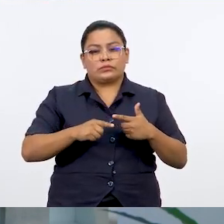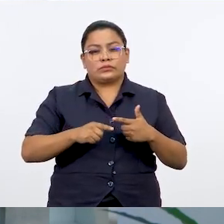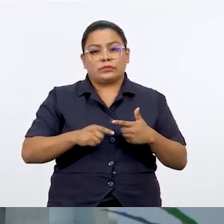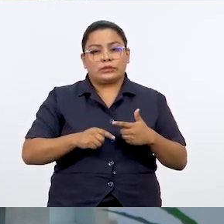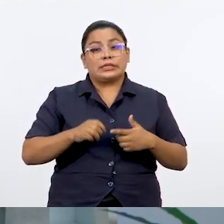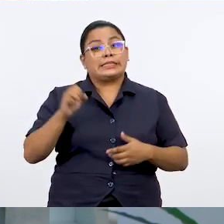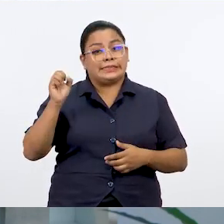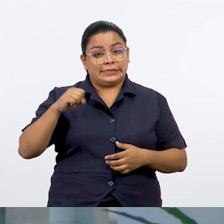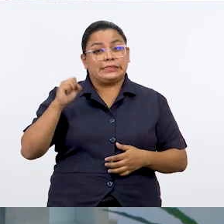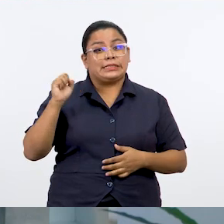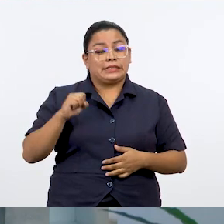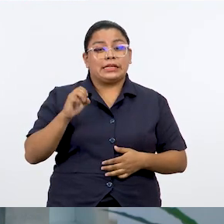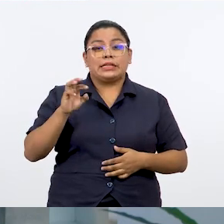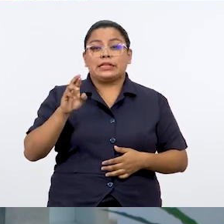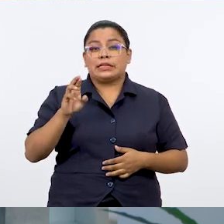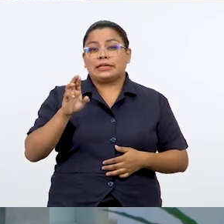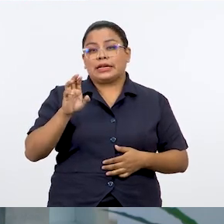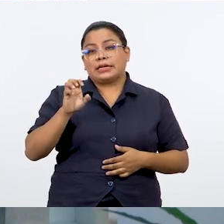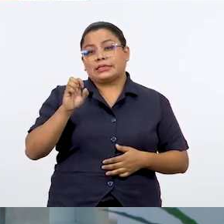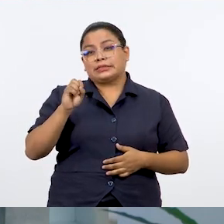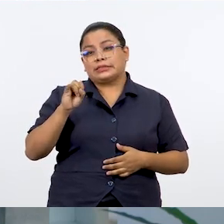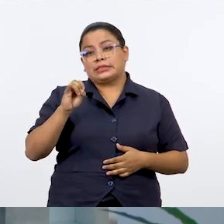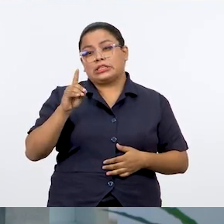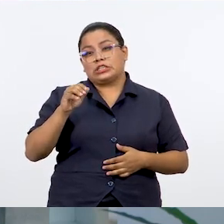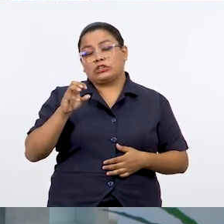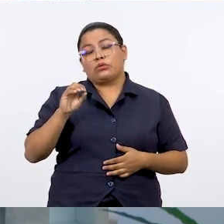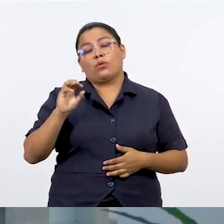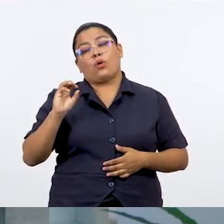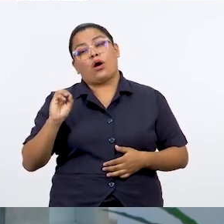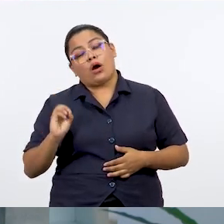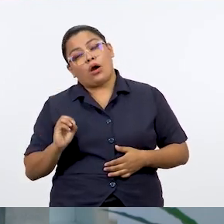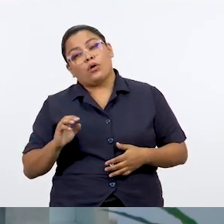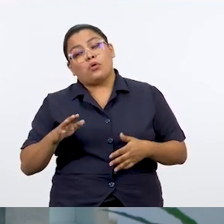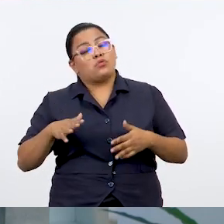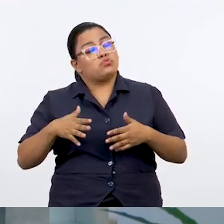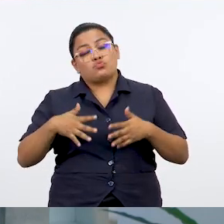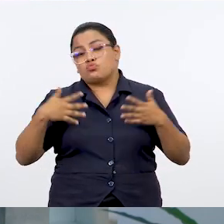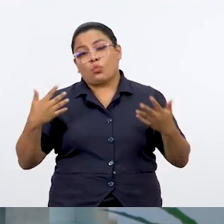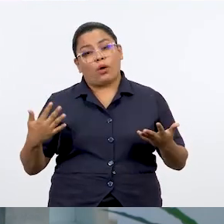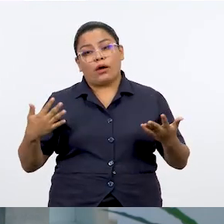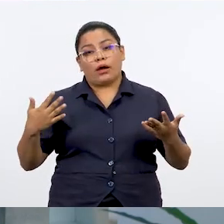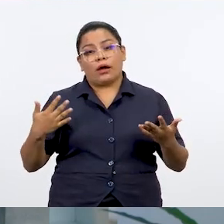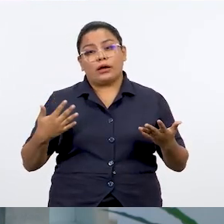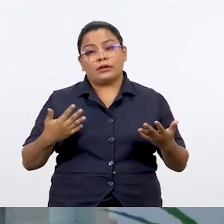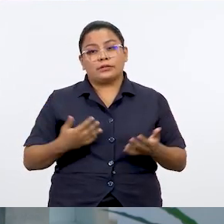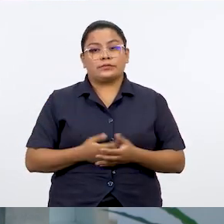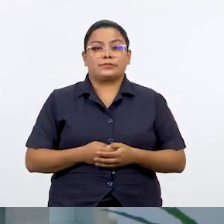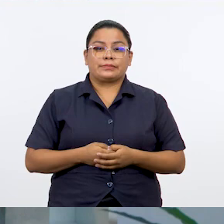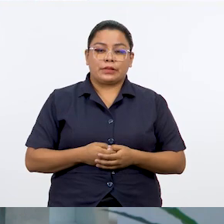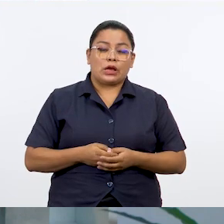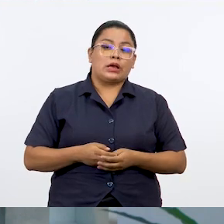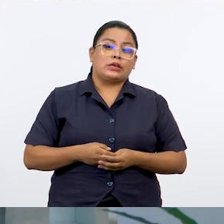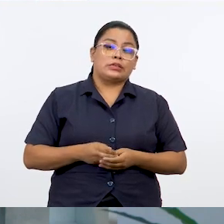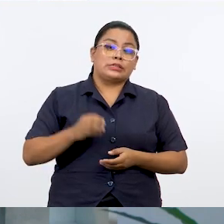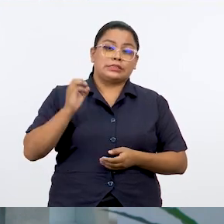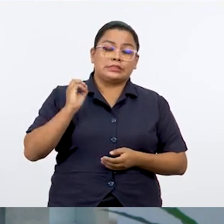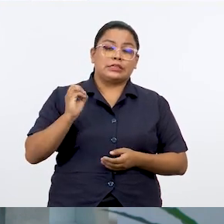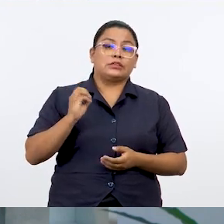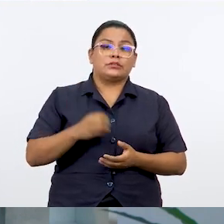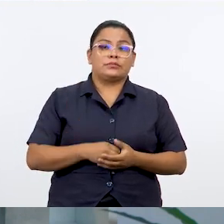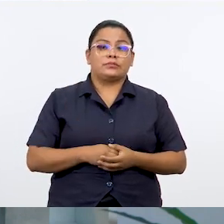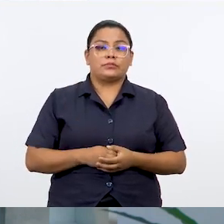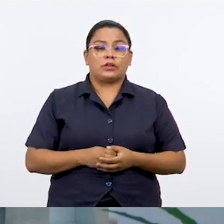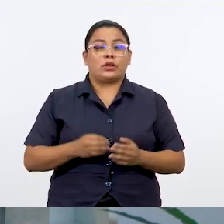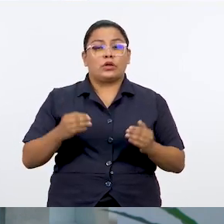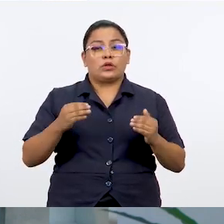residuo, como en este caso, que tenemos que nos sobra, o sin residuo, es decir, que en este caso debería de ser 0.